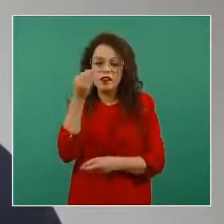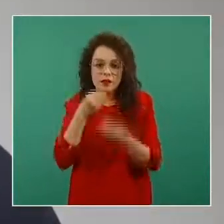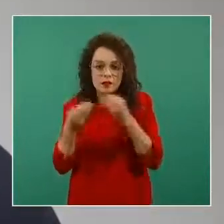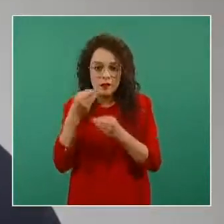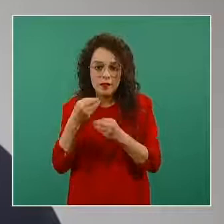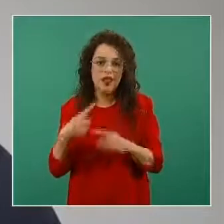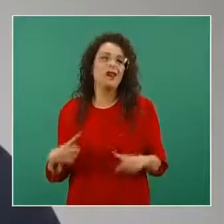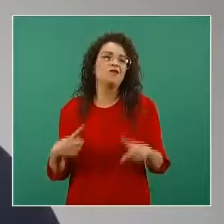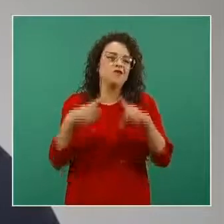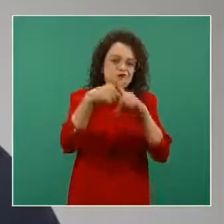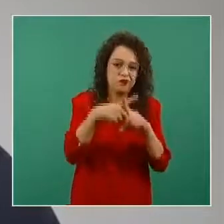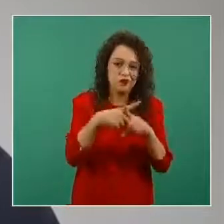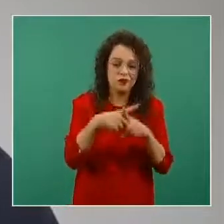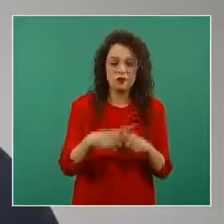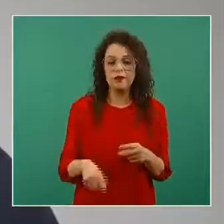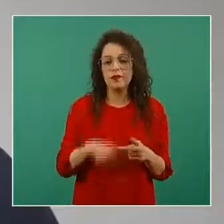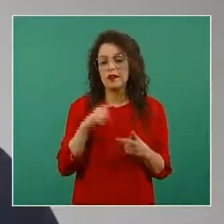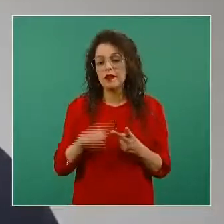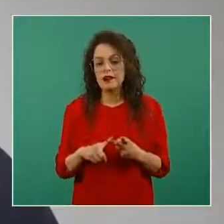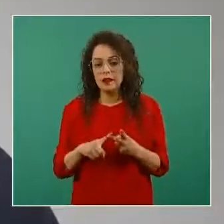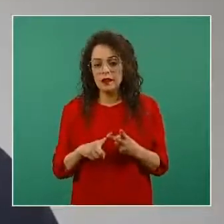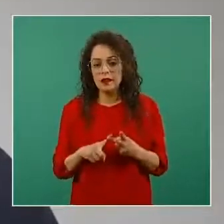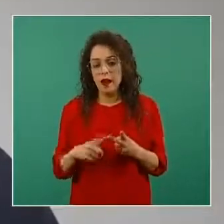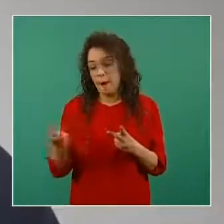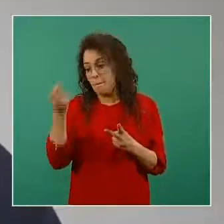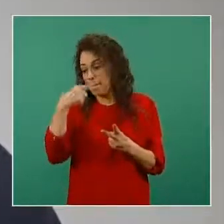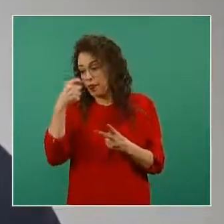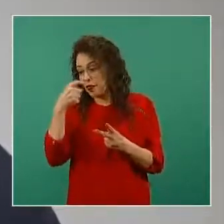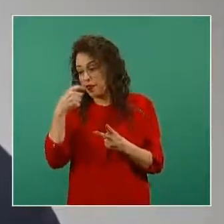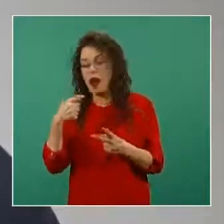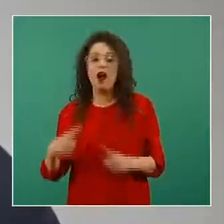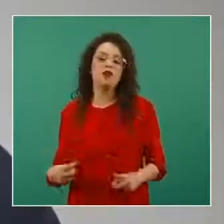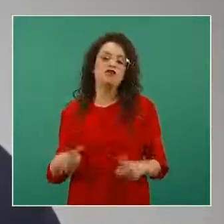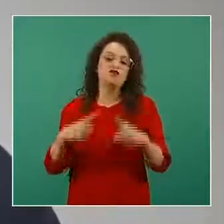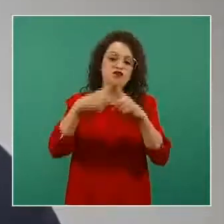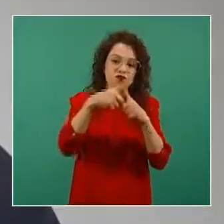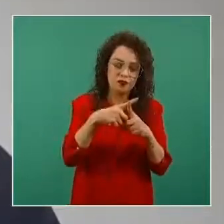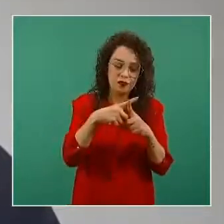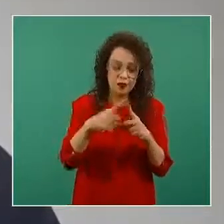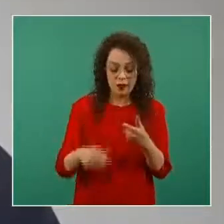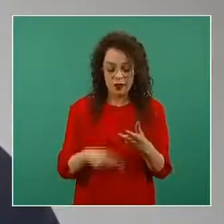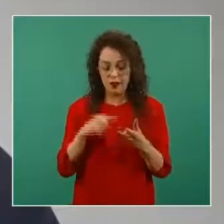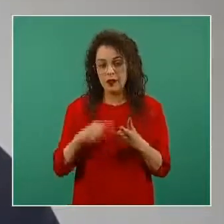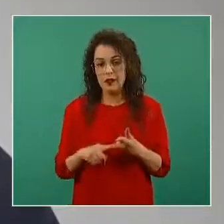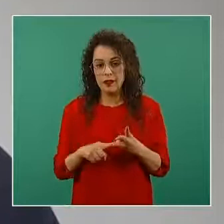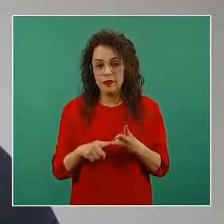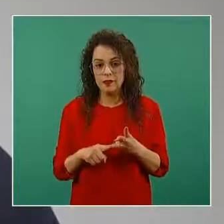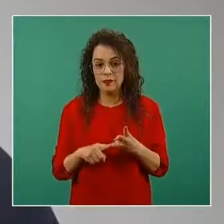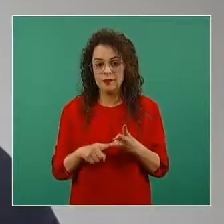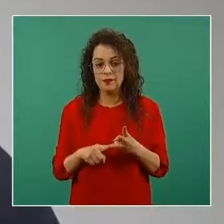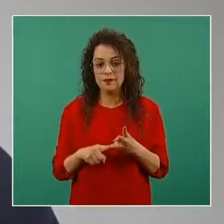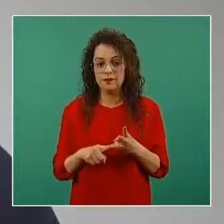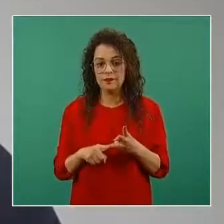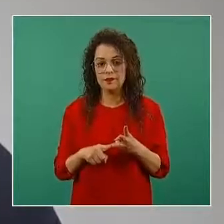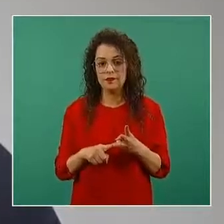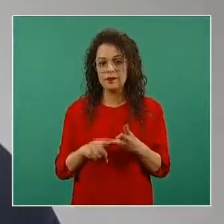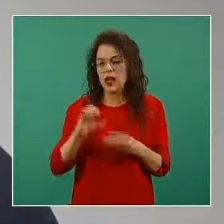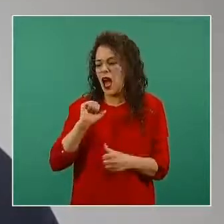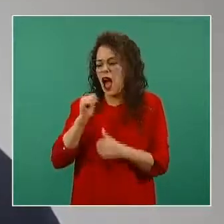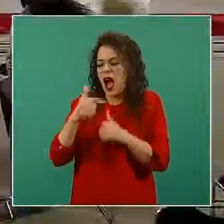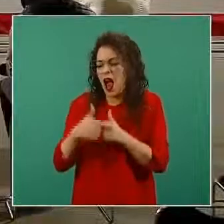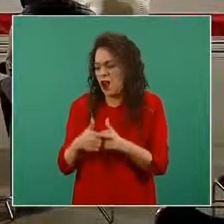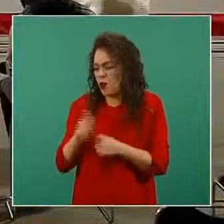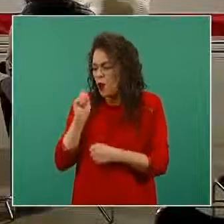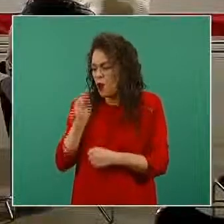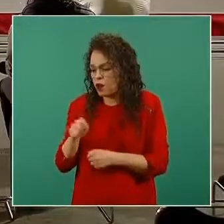se conocen alérgicas a ciertos medicamentos, que se conocen alérgicas a ciertas sustancias.